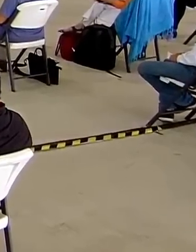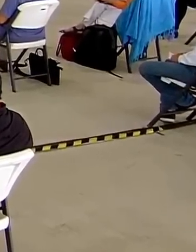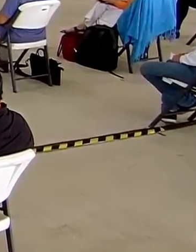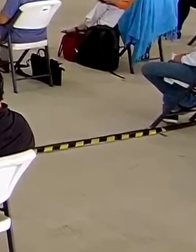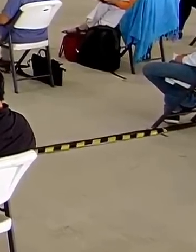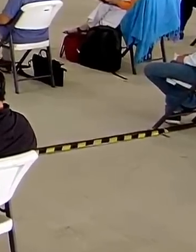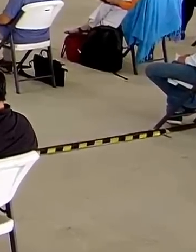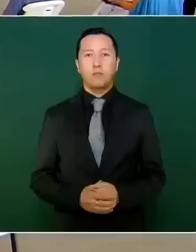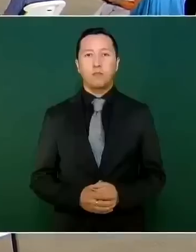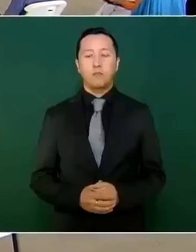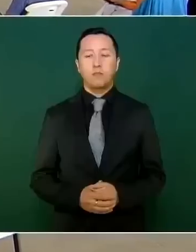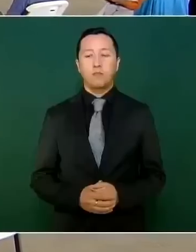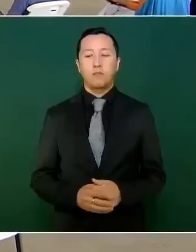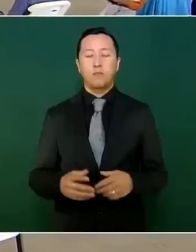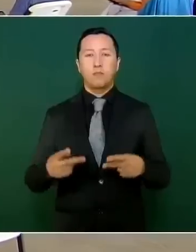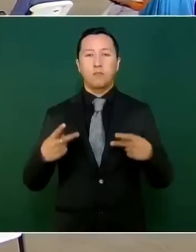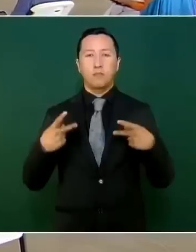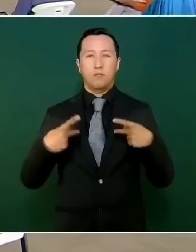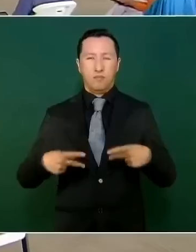y recolectando